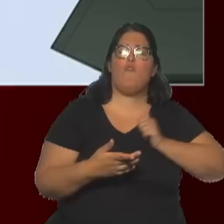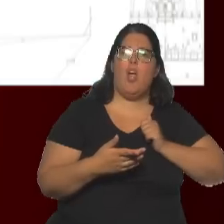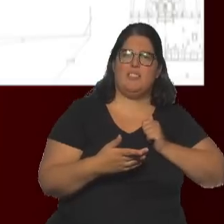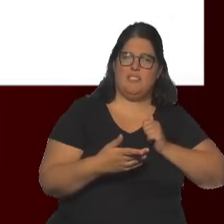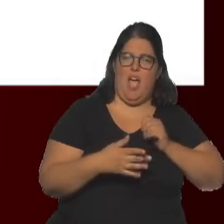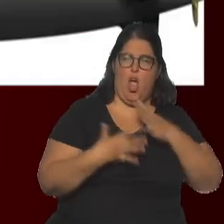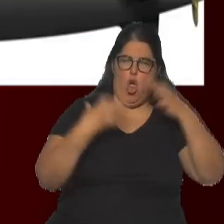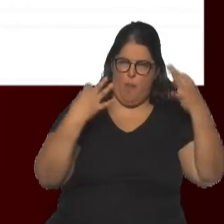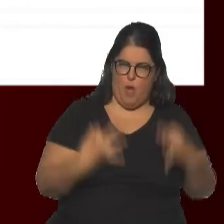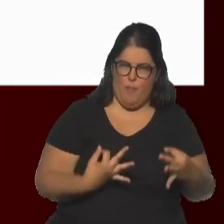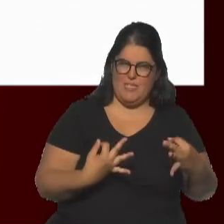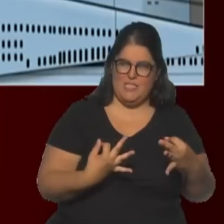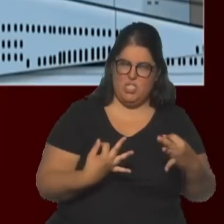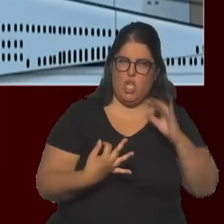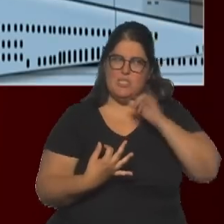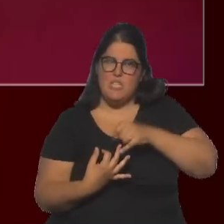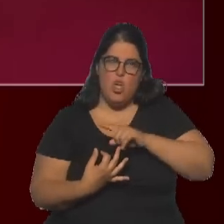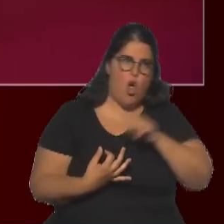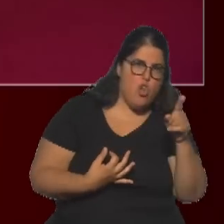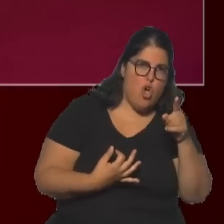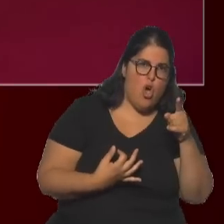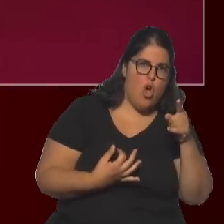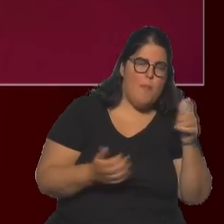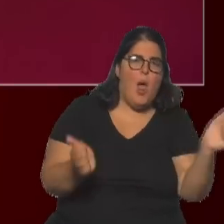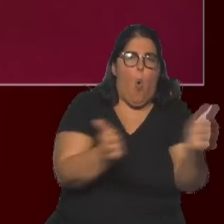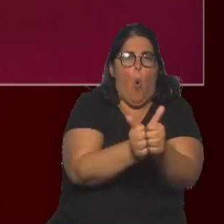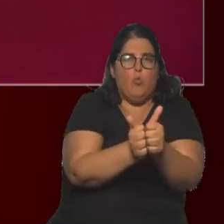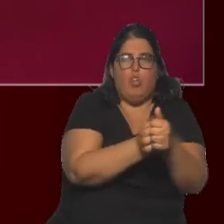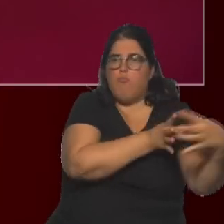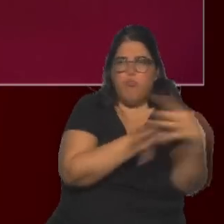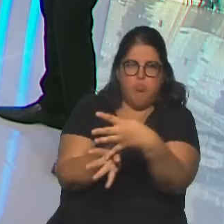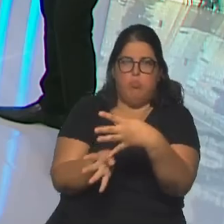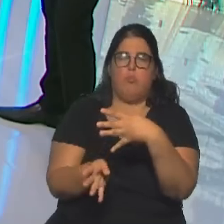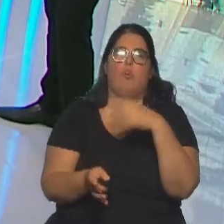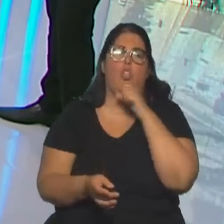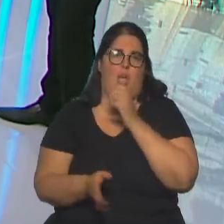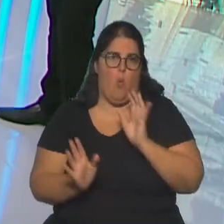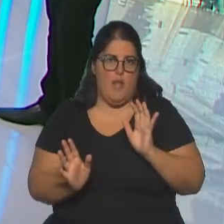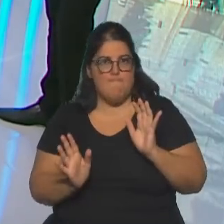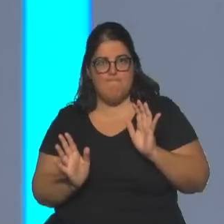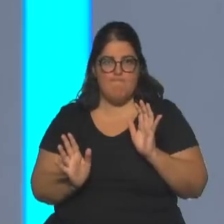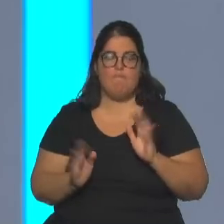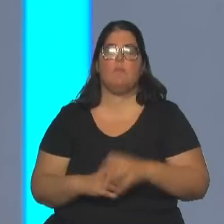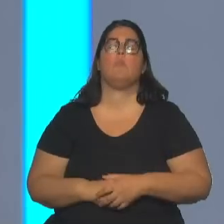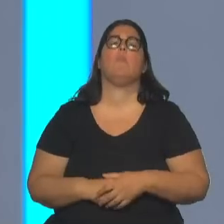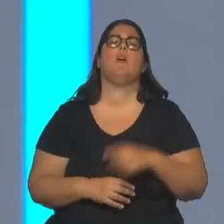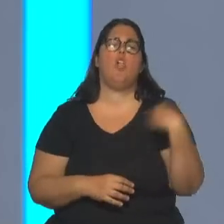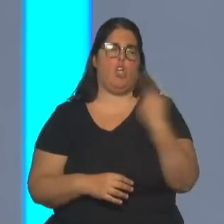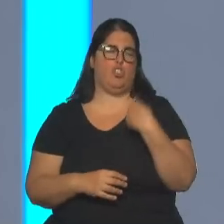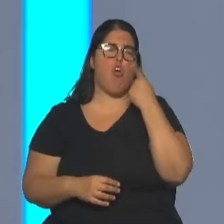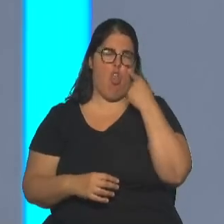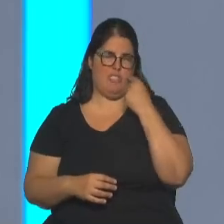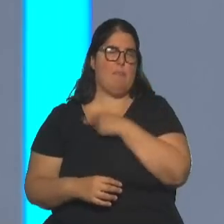se comprometerían o no a pelear junto a las de Taiwán. Jorge, conocemos bien la postura de China